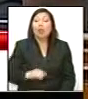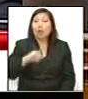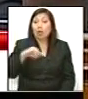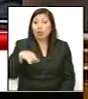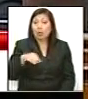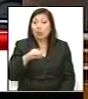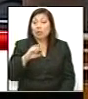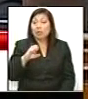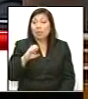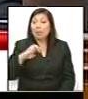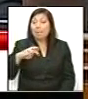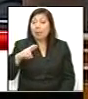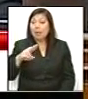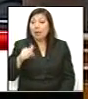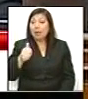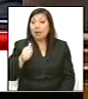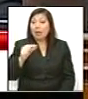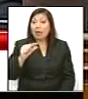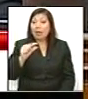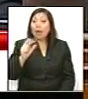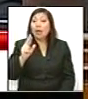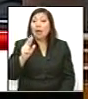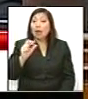escribió gran parte de su legajo